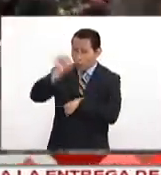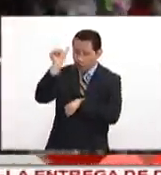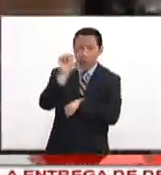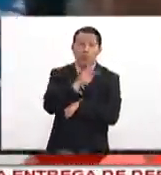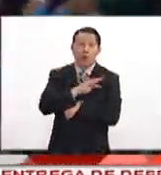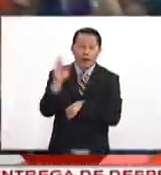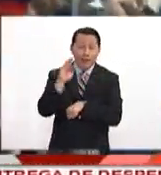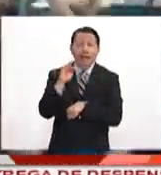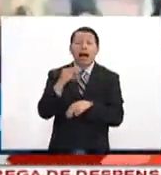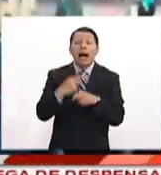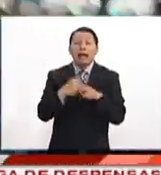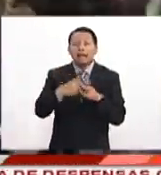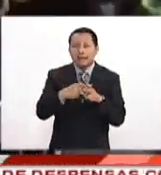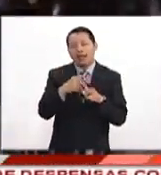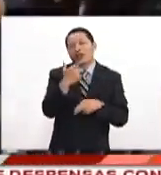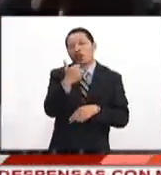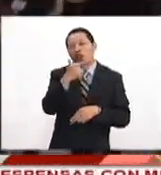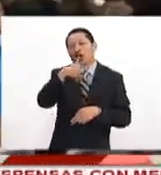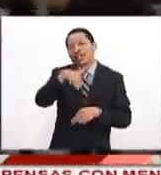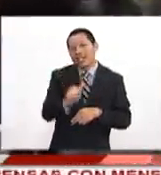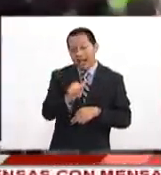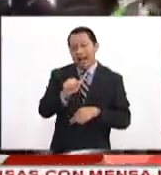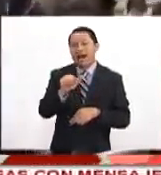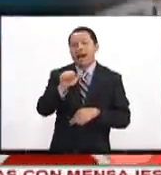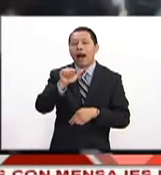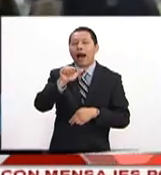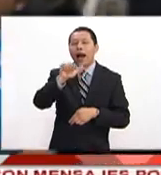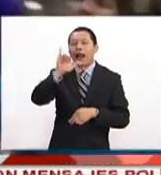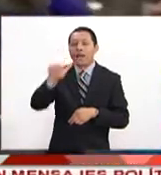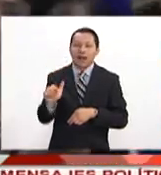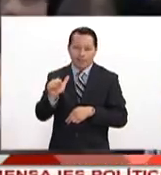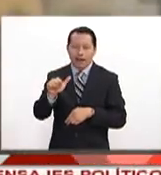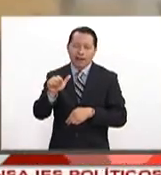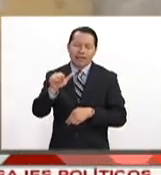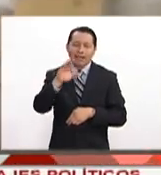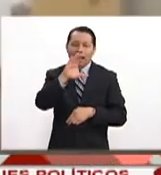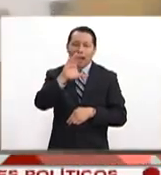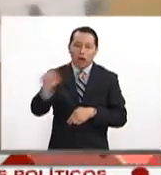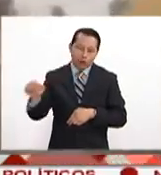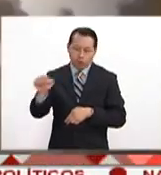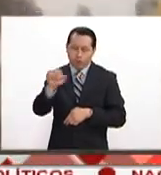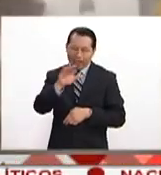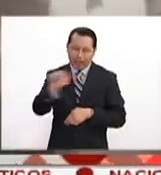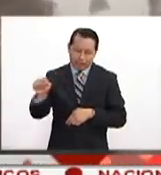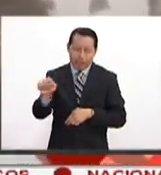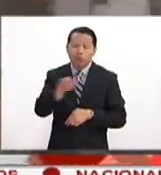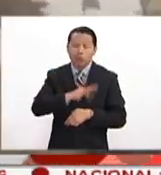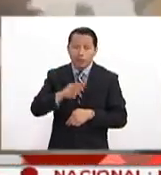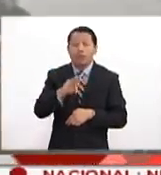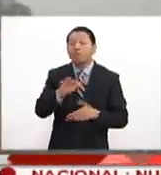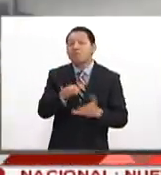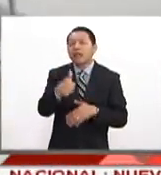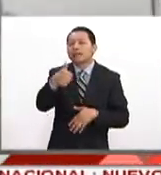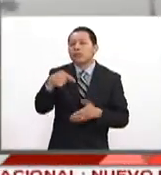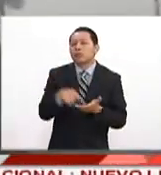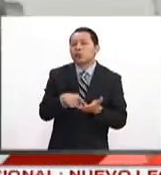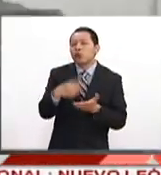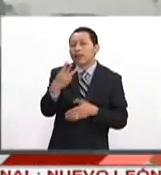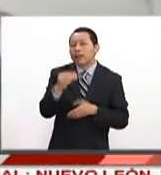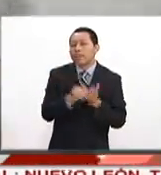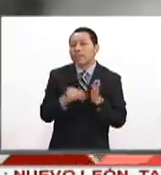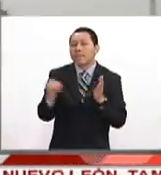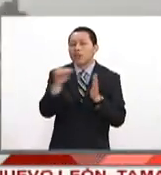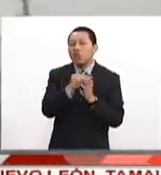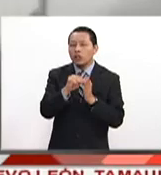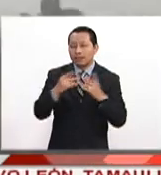estados de Georgia, Alabama y Carolina del Sur. De acuerdo con información del gobierno de Florida, un total de 6.3